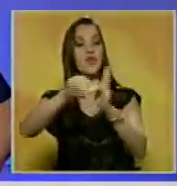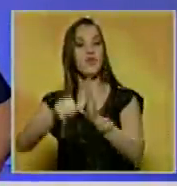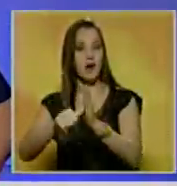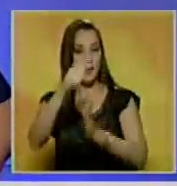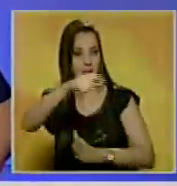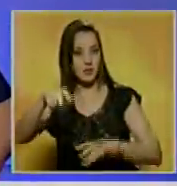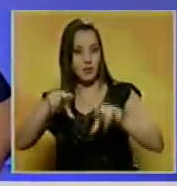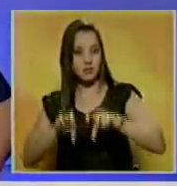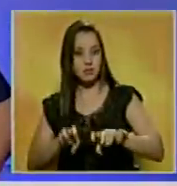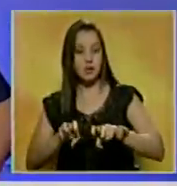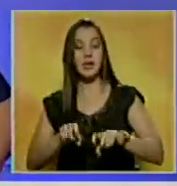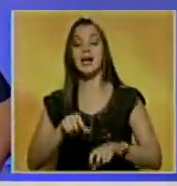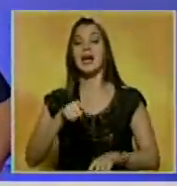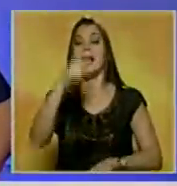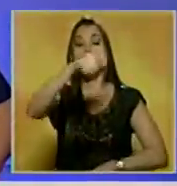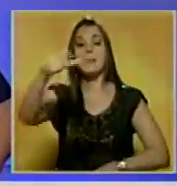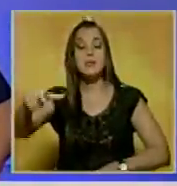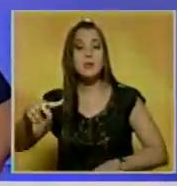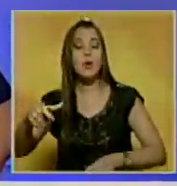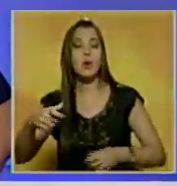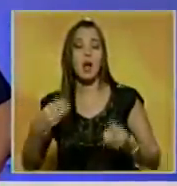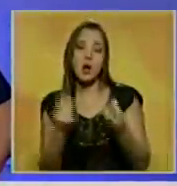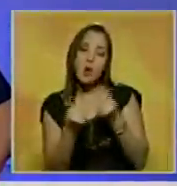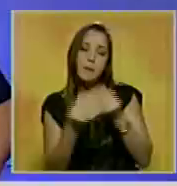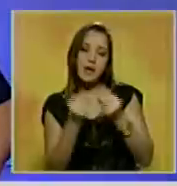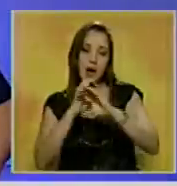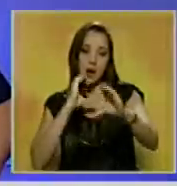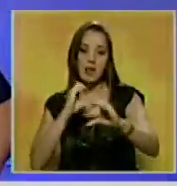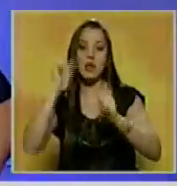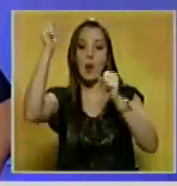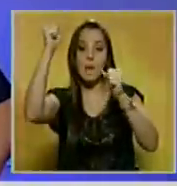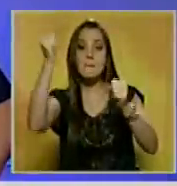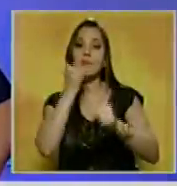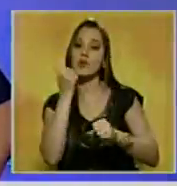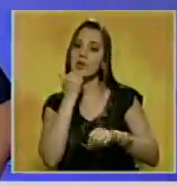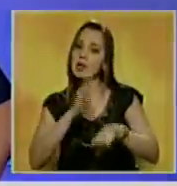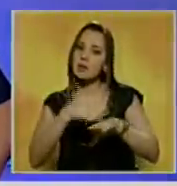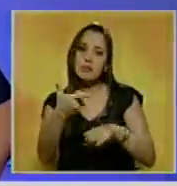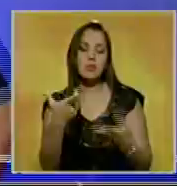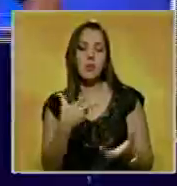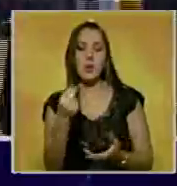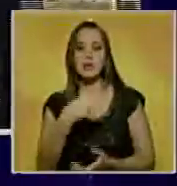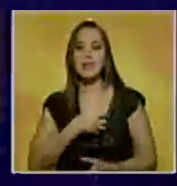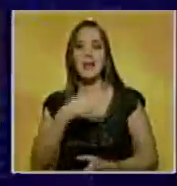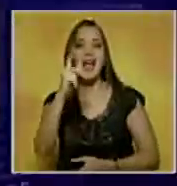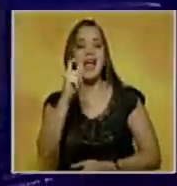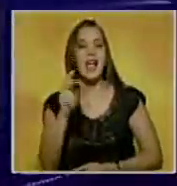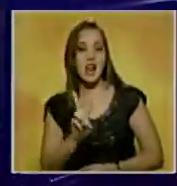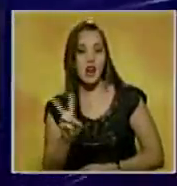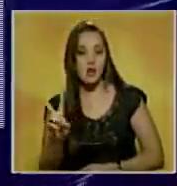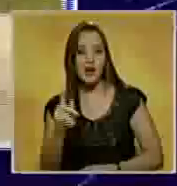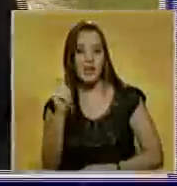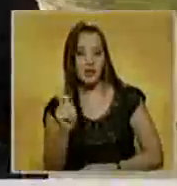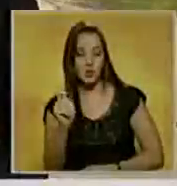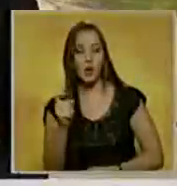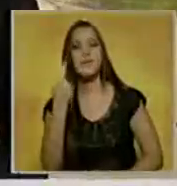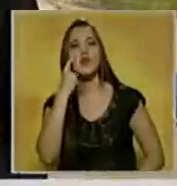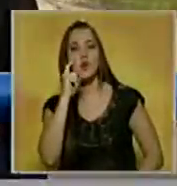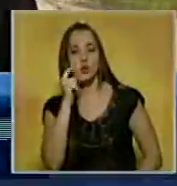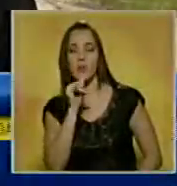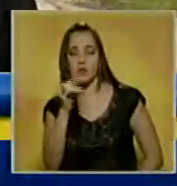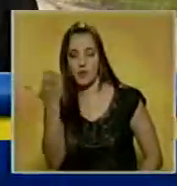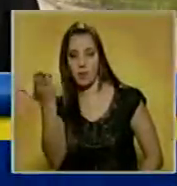hecho provocó una protesta de conductores esta mañana en los Valles del Tuy. Gustavo Gómez Morón nos cuenta más. Hola, buenas tardes. Más de 200